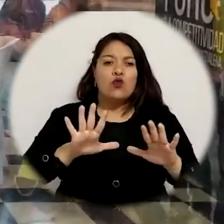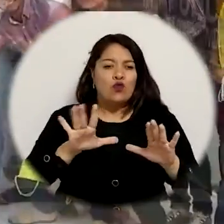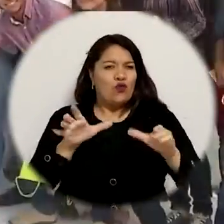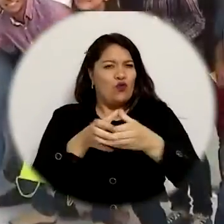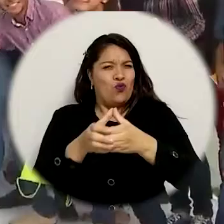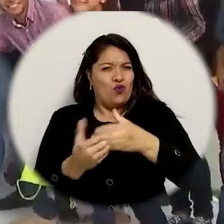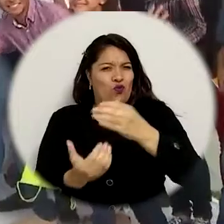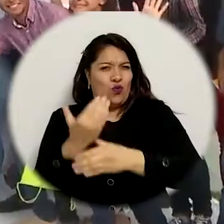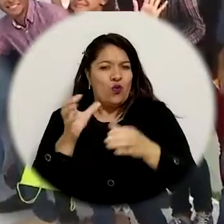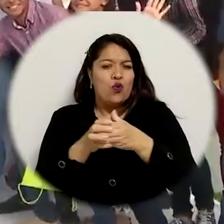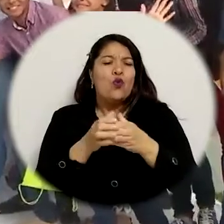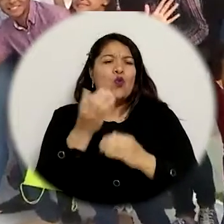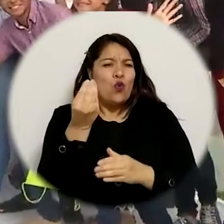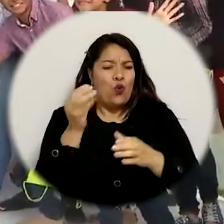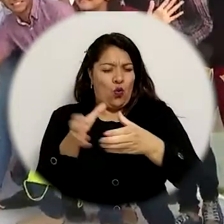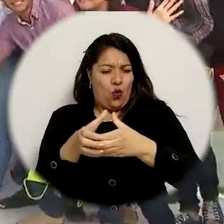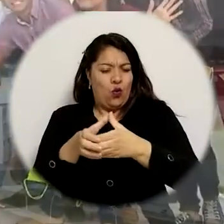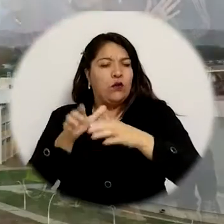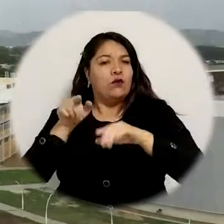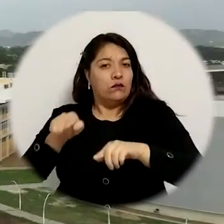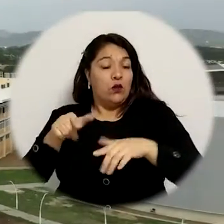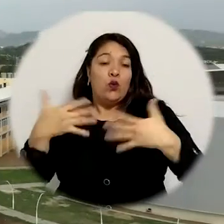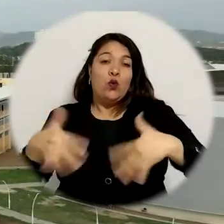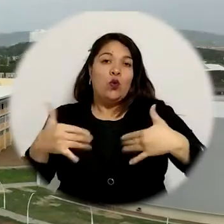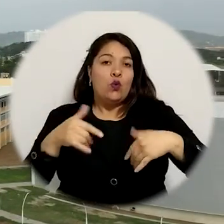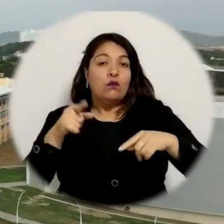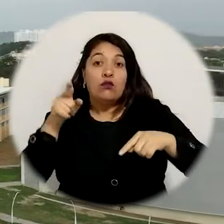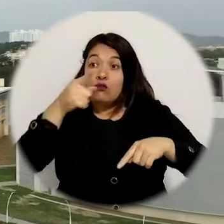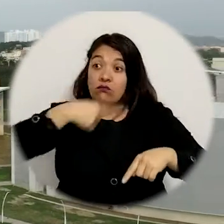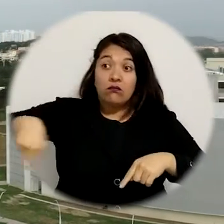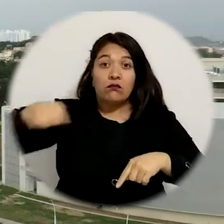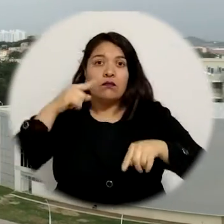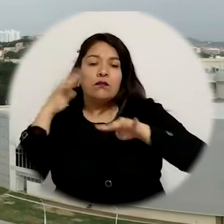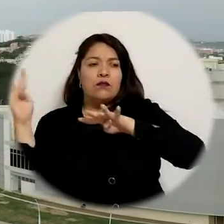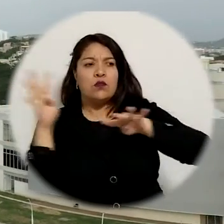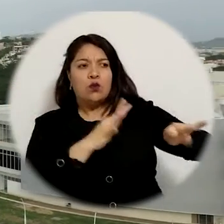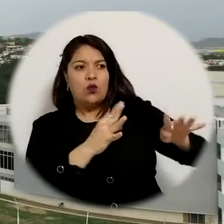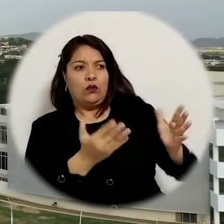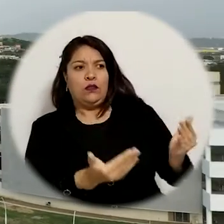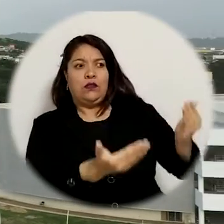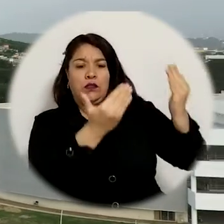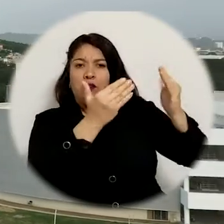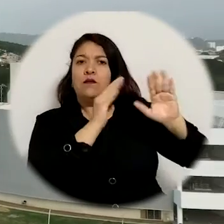CUBE y que también se vuelve ya una referencia. En materia de educación superior para el país.